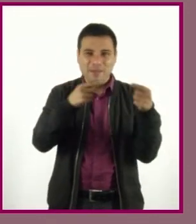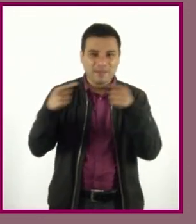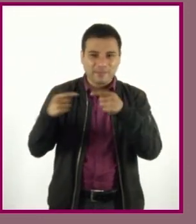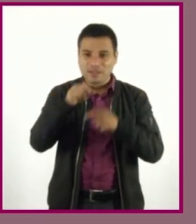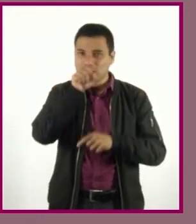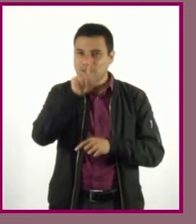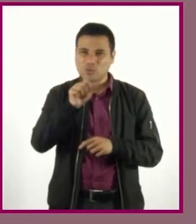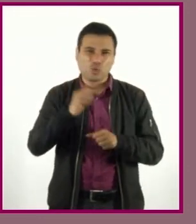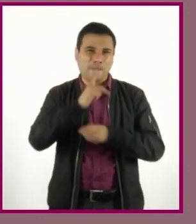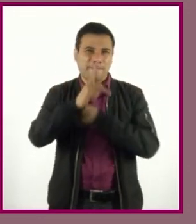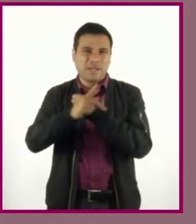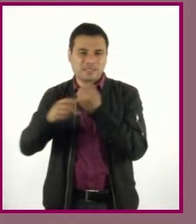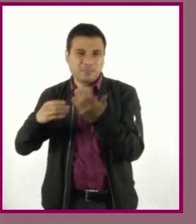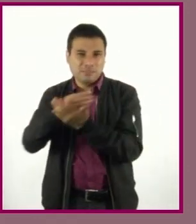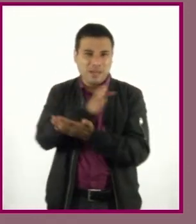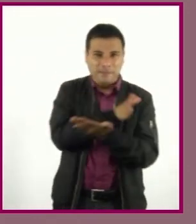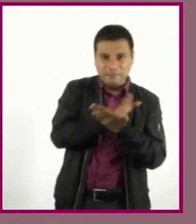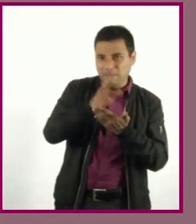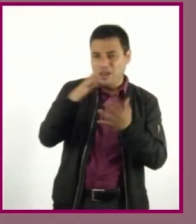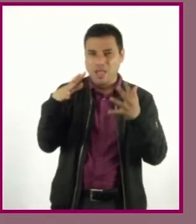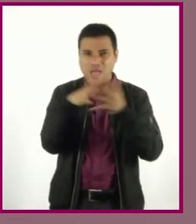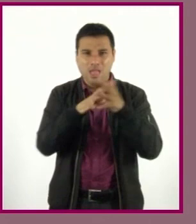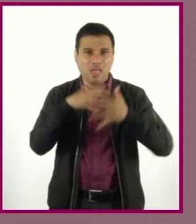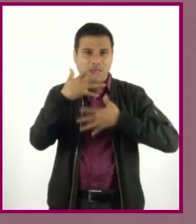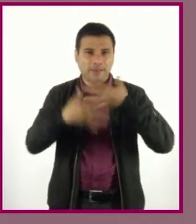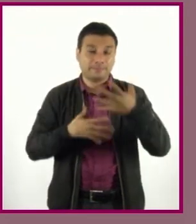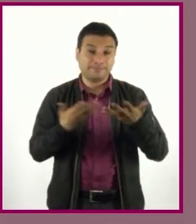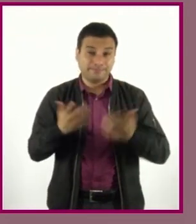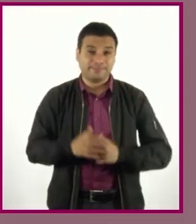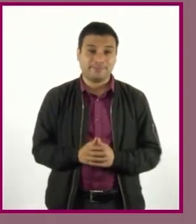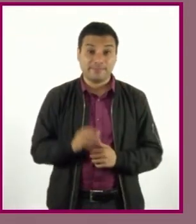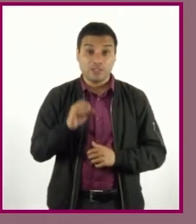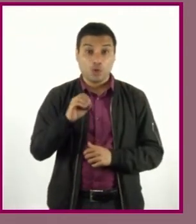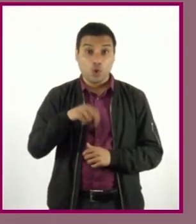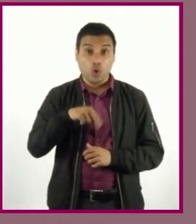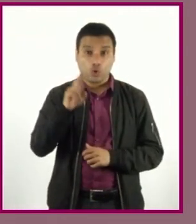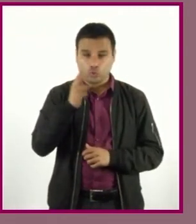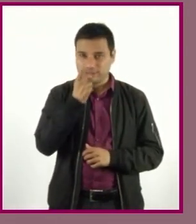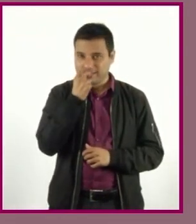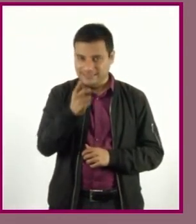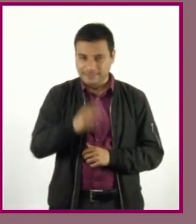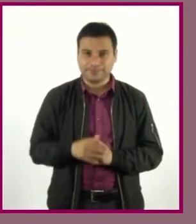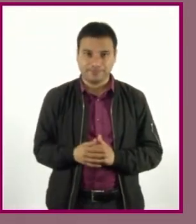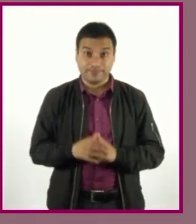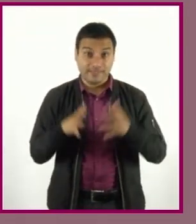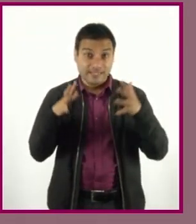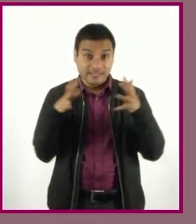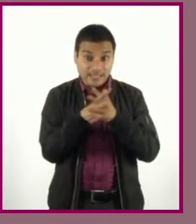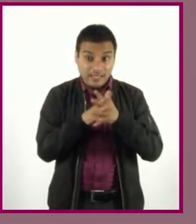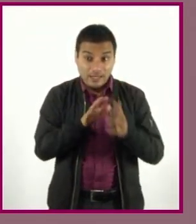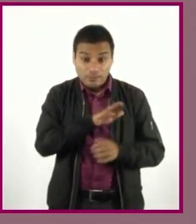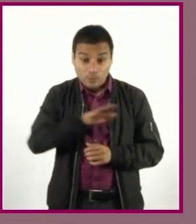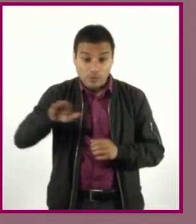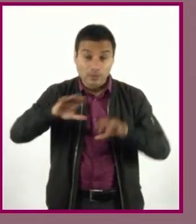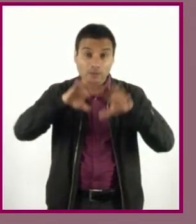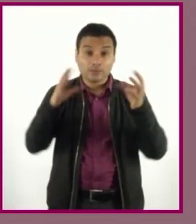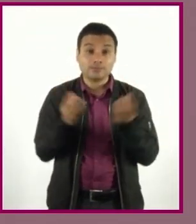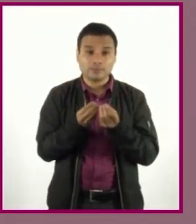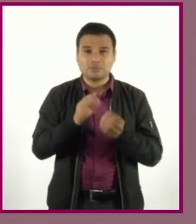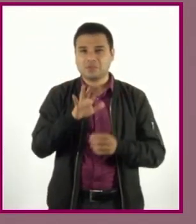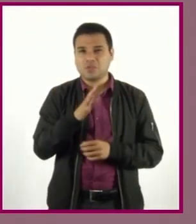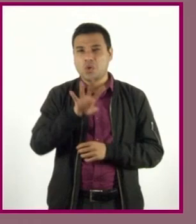que apoyan a diversos grupos armados. La ONU estima que los muertos por la guerra son alrededor